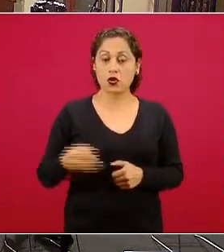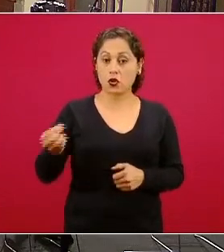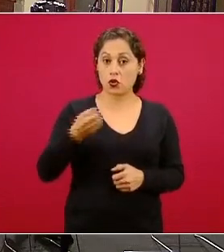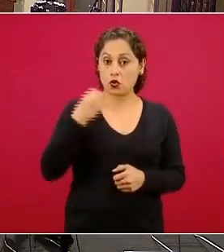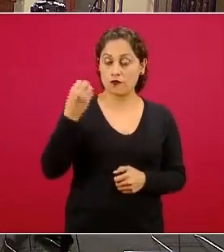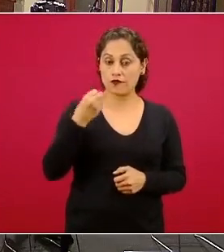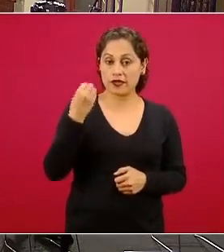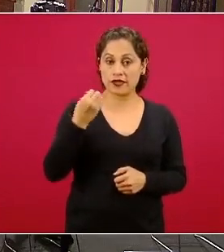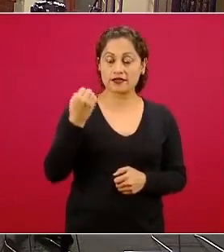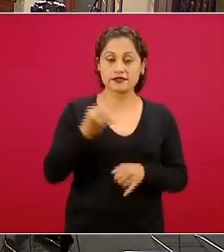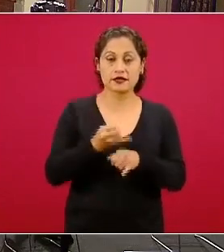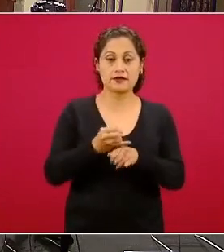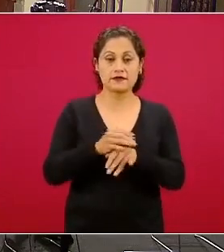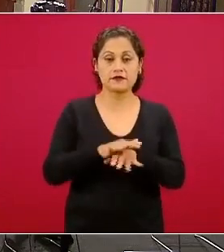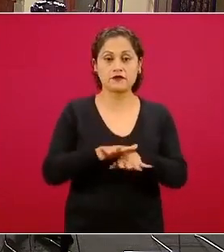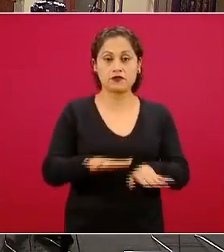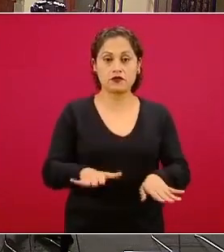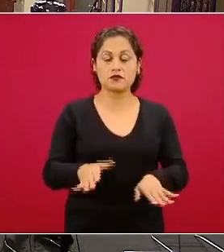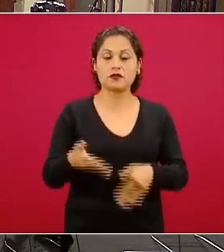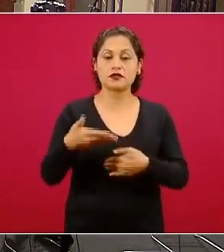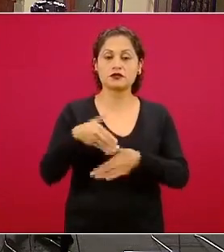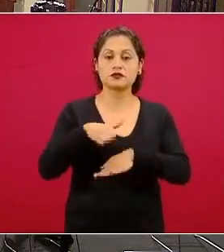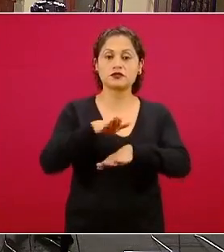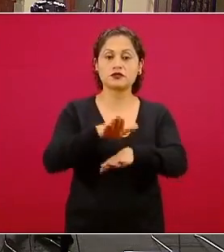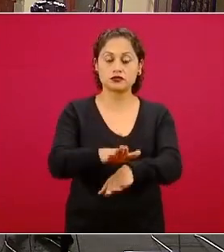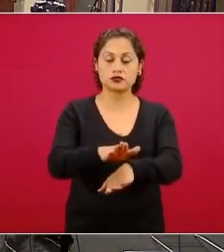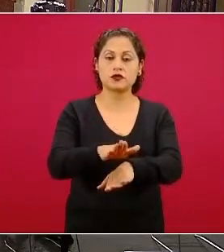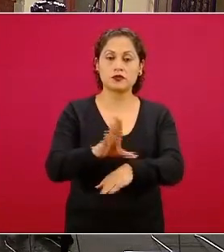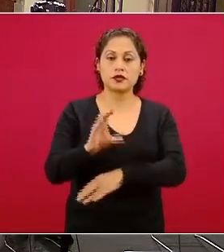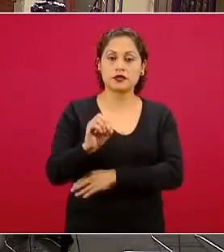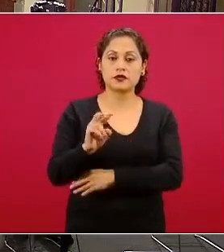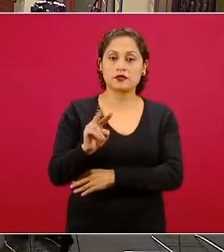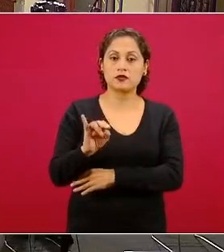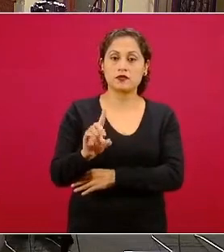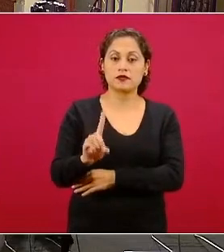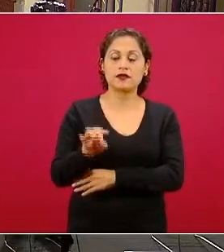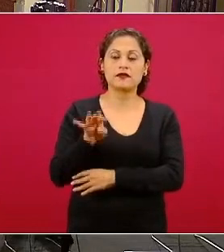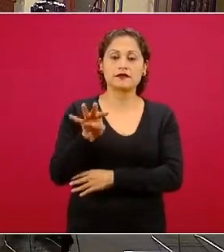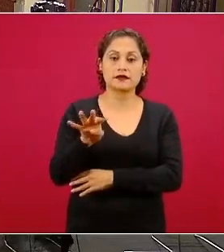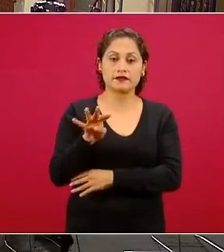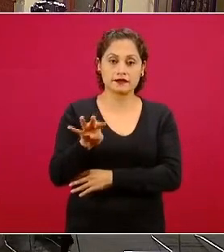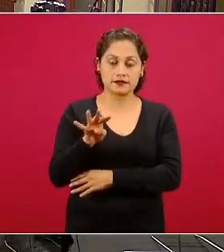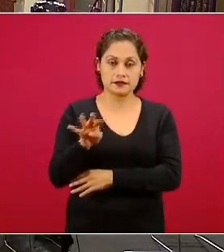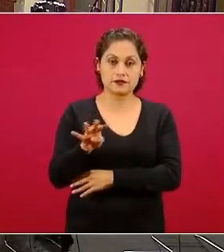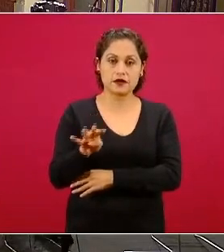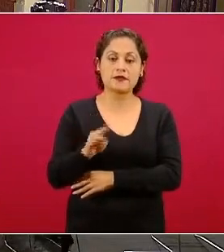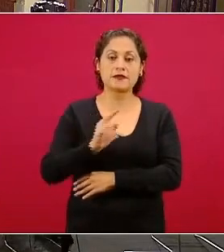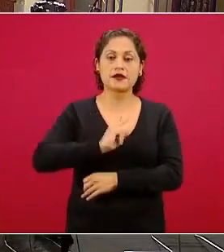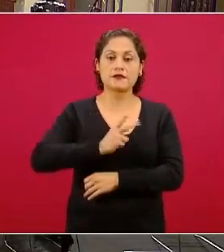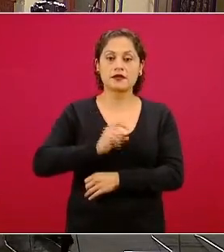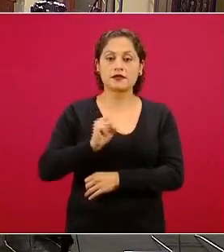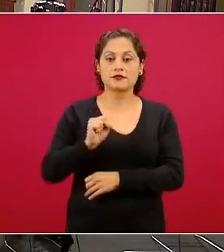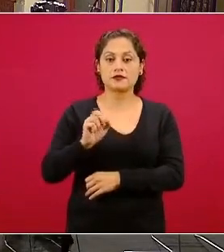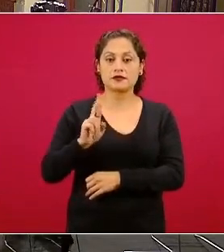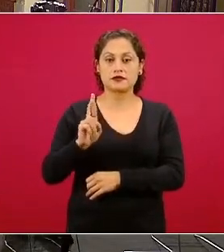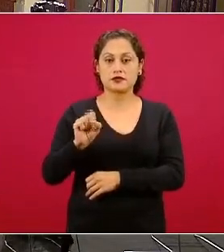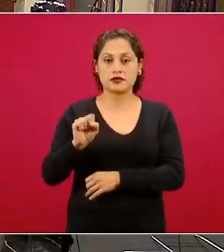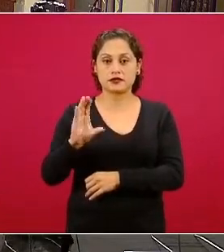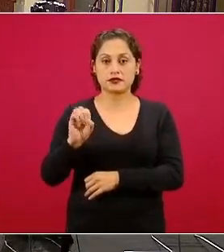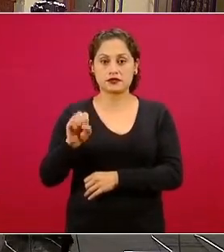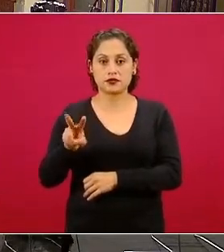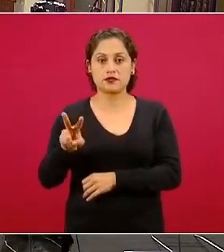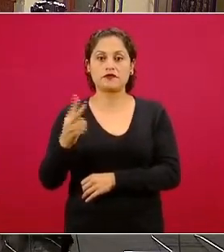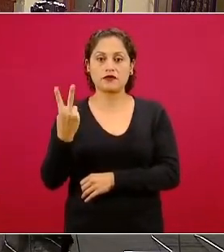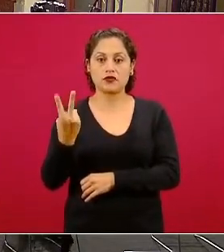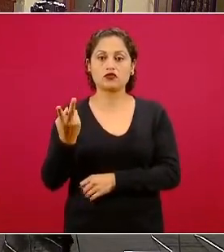prensa diaria sobre COVID-19, la pandemia causada por el coronavirus SARS-CoV-2. Estamos en el Palacio Nacional, en México, en la